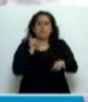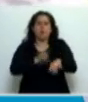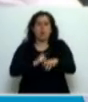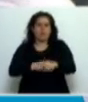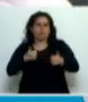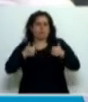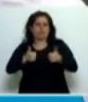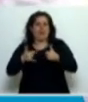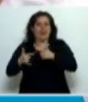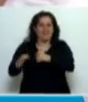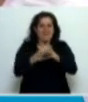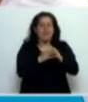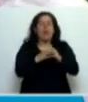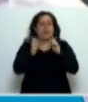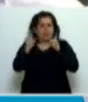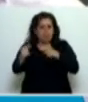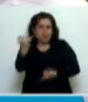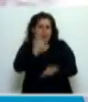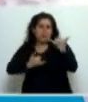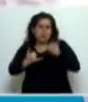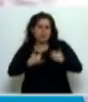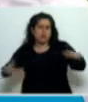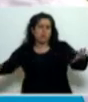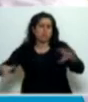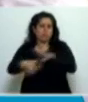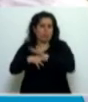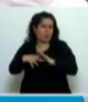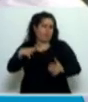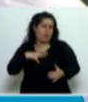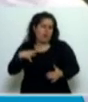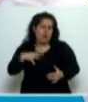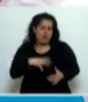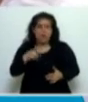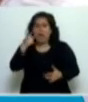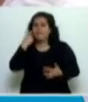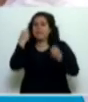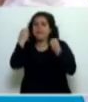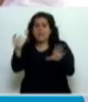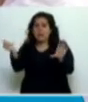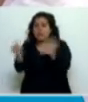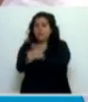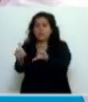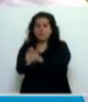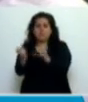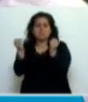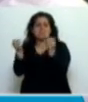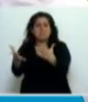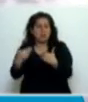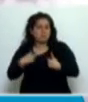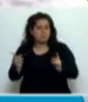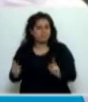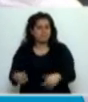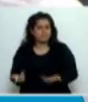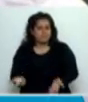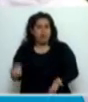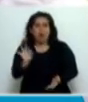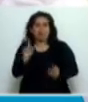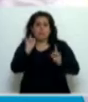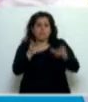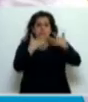de contar con la información adecuada de cuál es el estado real del Fondo de Garantía y Sustentabilidad del